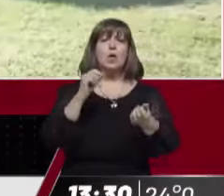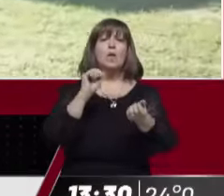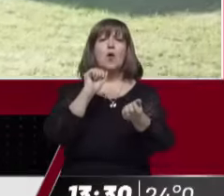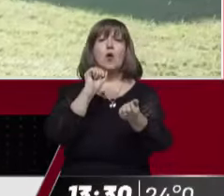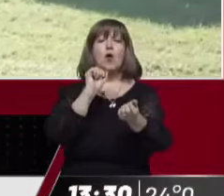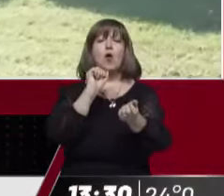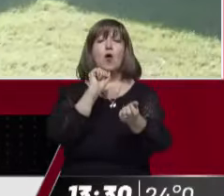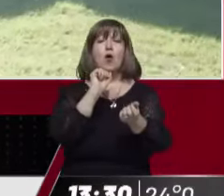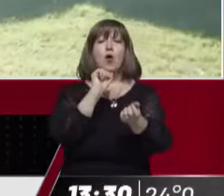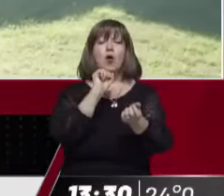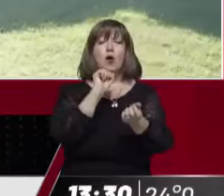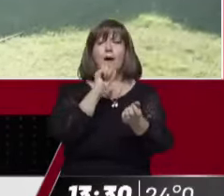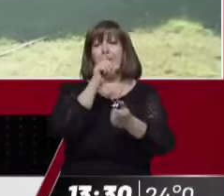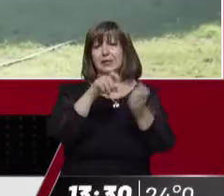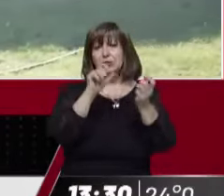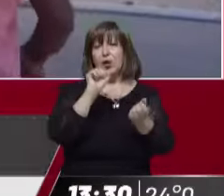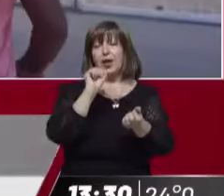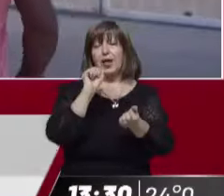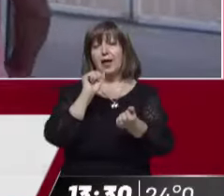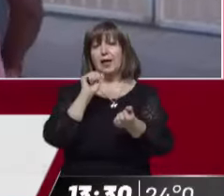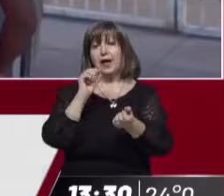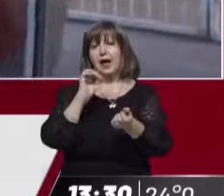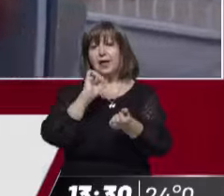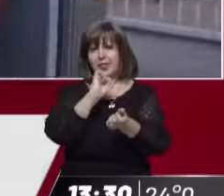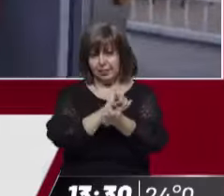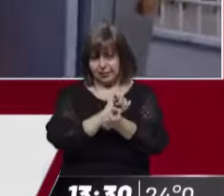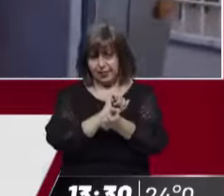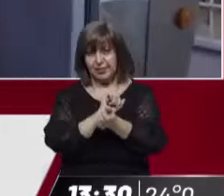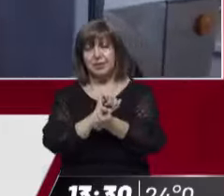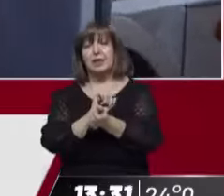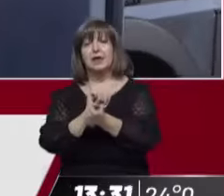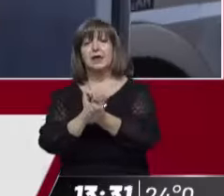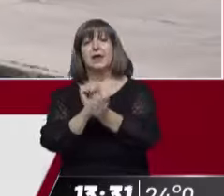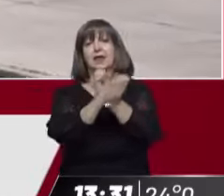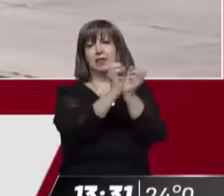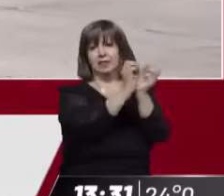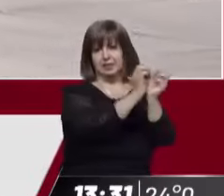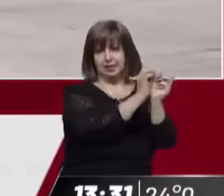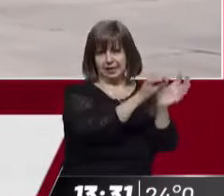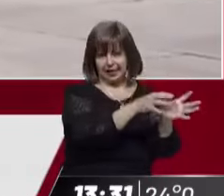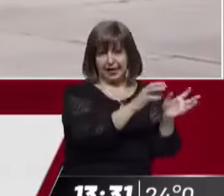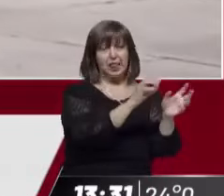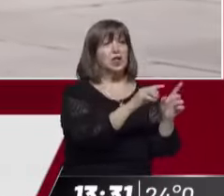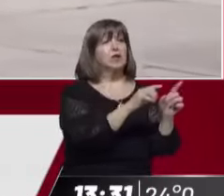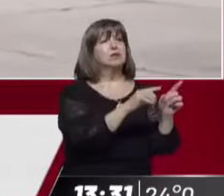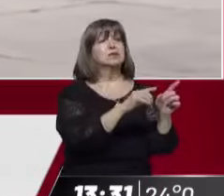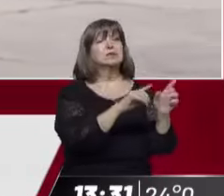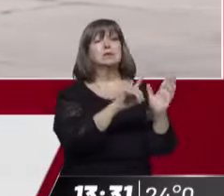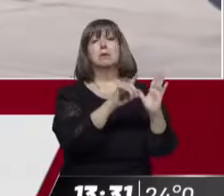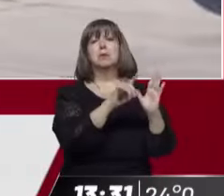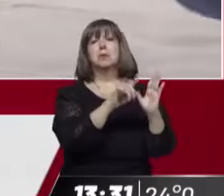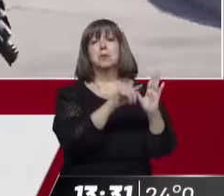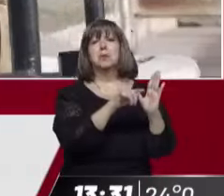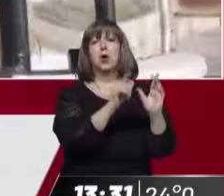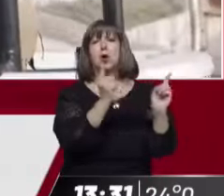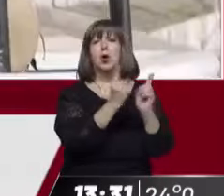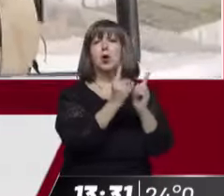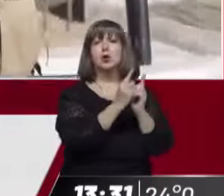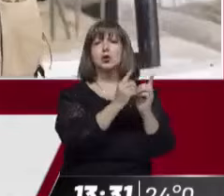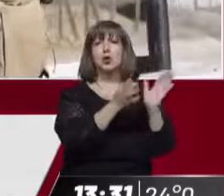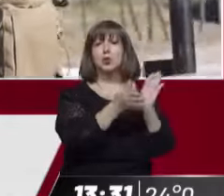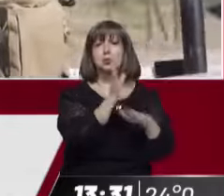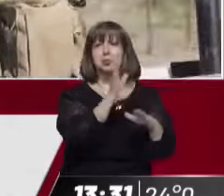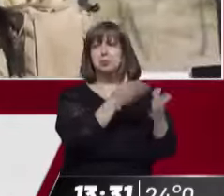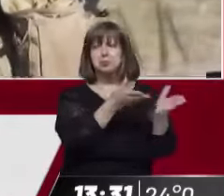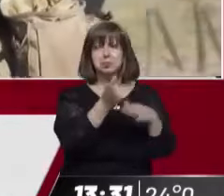los vuelven a ver sueltos y vuelven a delinquir? Las personas que suelen hacer denuncias dicen, bueno, los meten por un tiempo y después otra vez en libertad. ¿Qué les